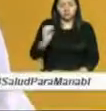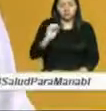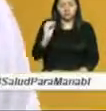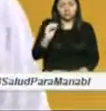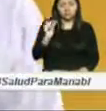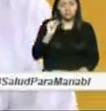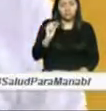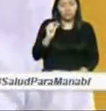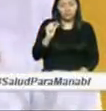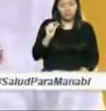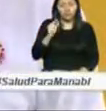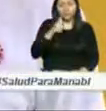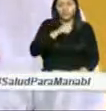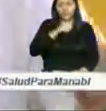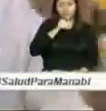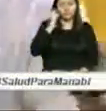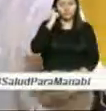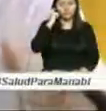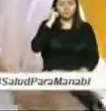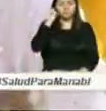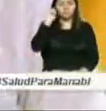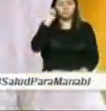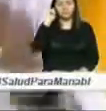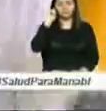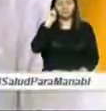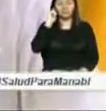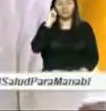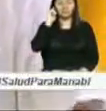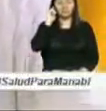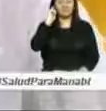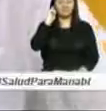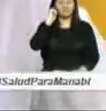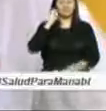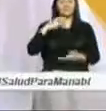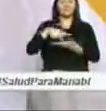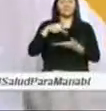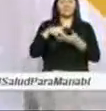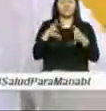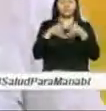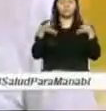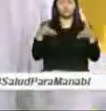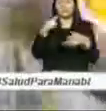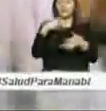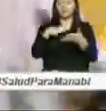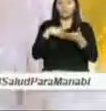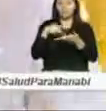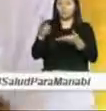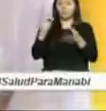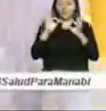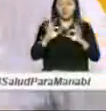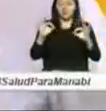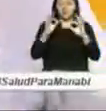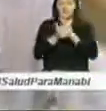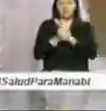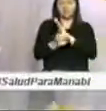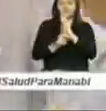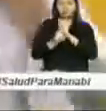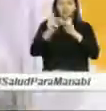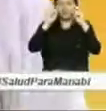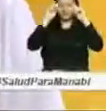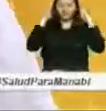existía muy poco en el sector privado. Y había que pagar muchísimo. Y el que no tenía para pagar, su hijo se quedaba sin desarrollar esas habilidades,